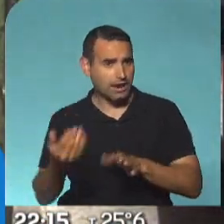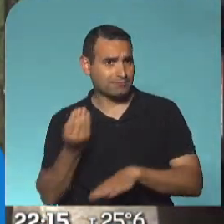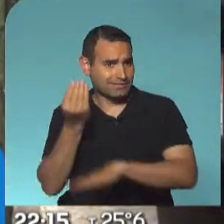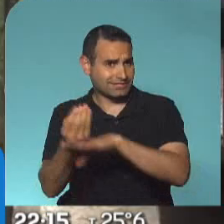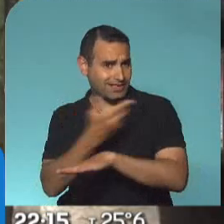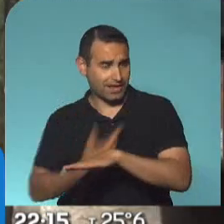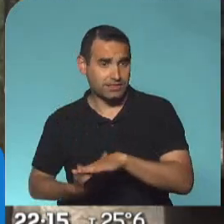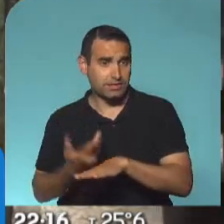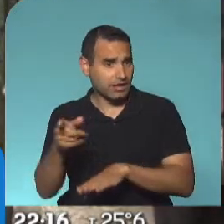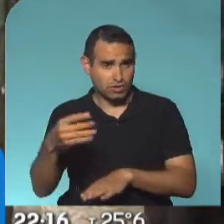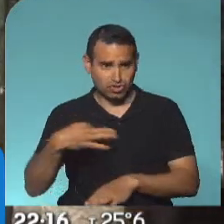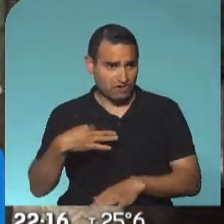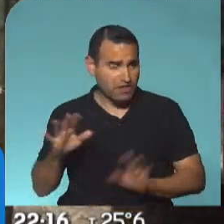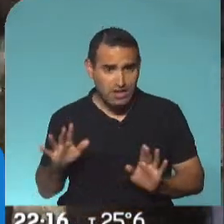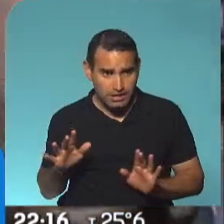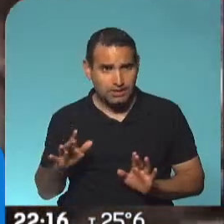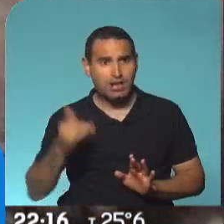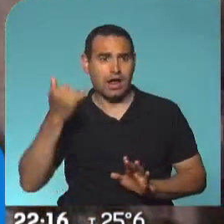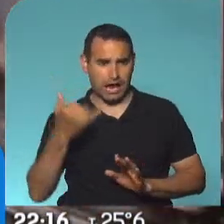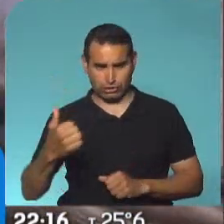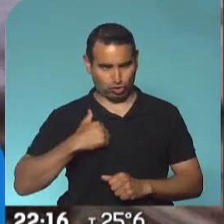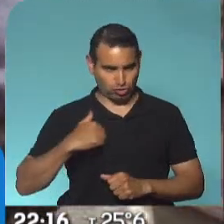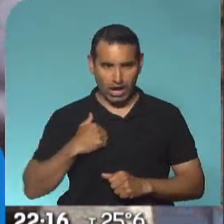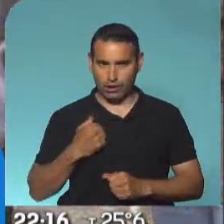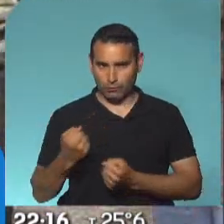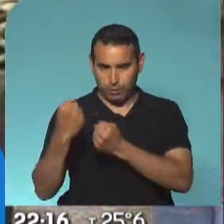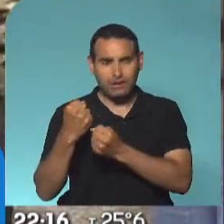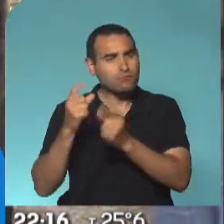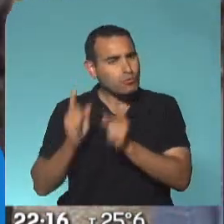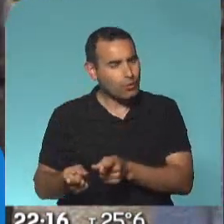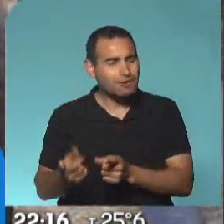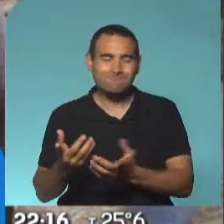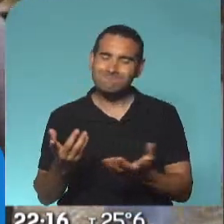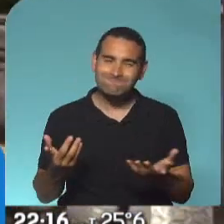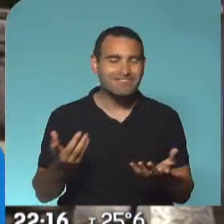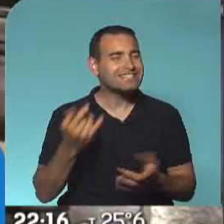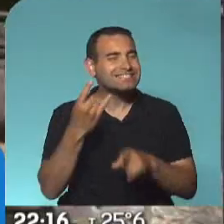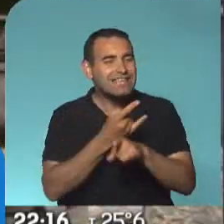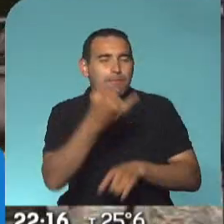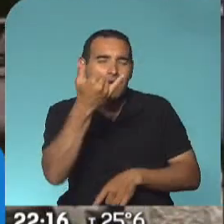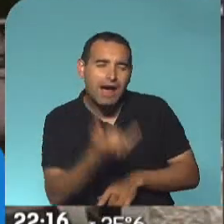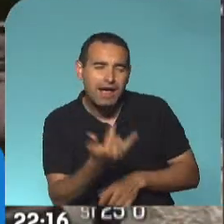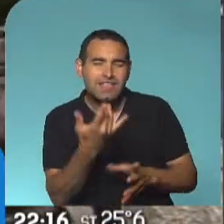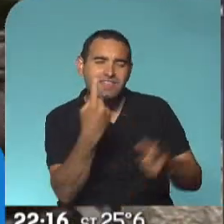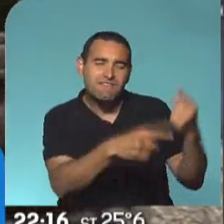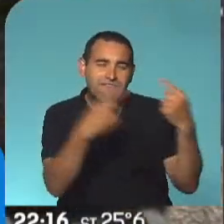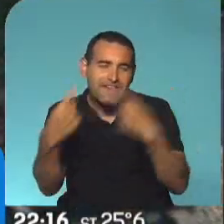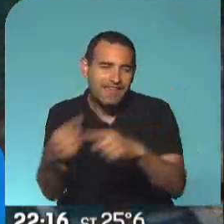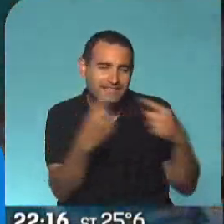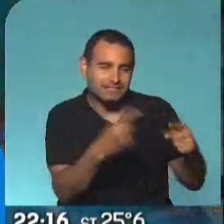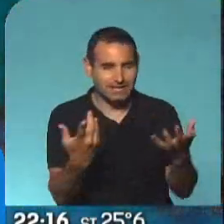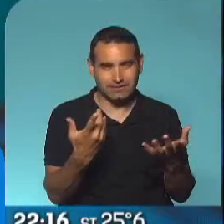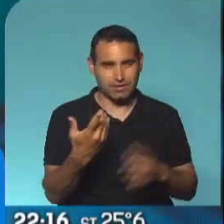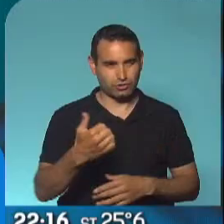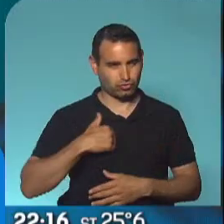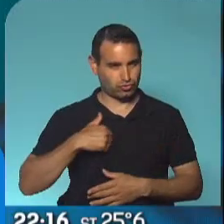presidentes designados eran civiles, aunque estaba la corporación militar y el Congreso. Con lo cual, quiero decir, siempre hay matices en el instrumento